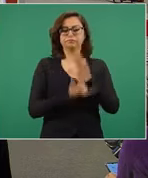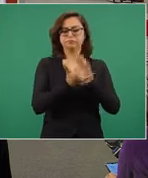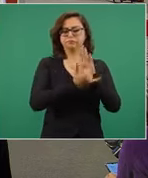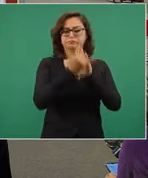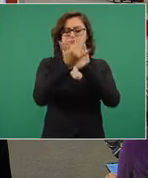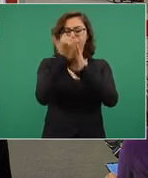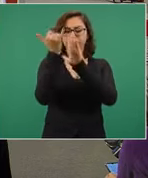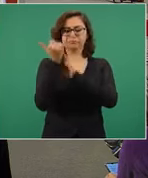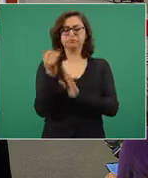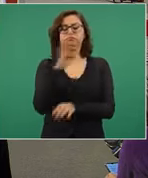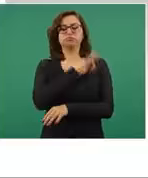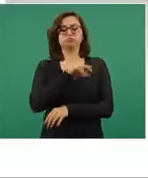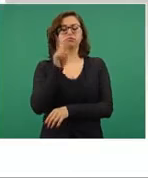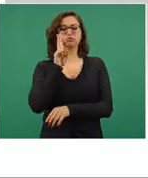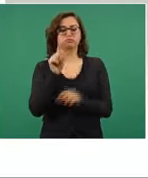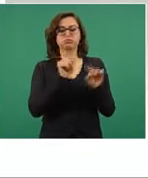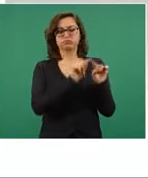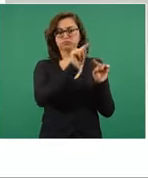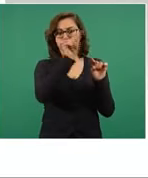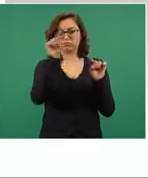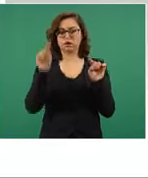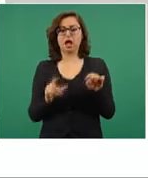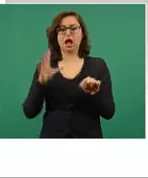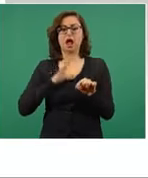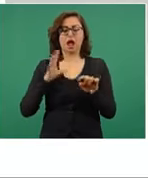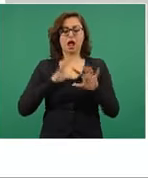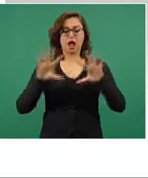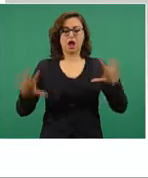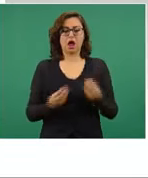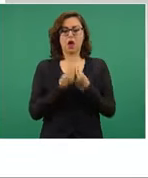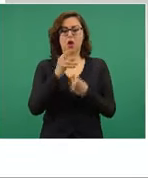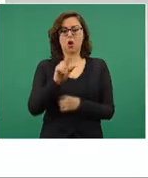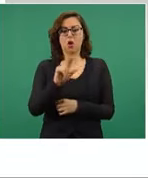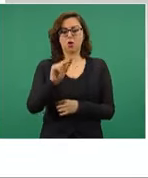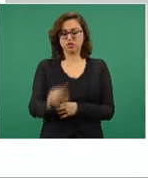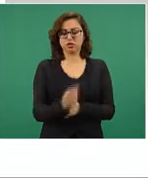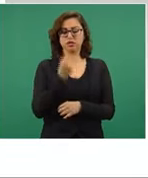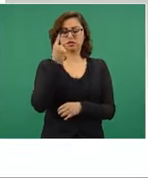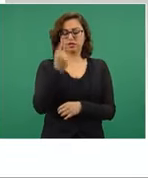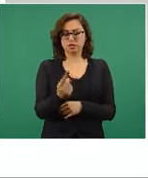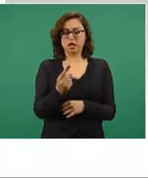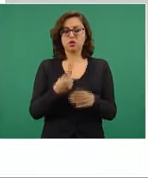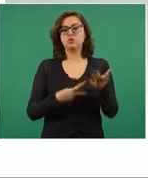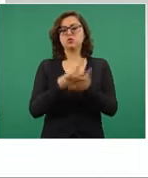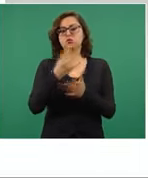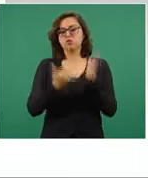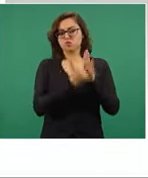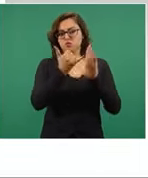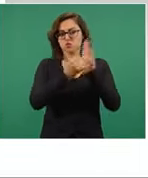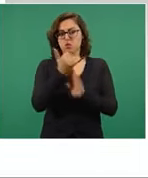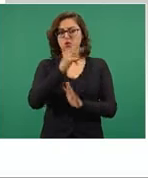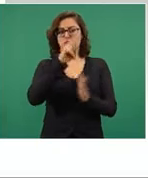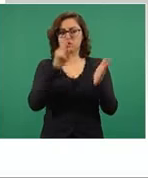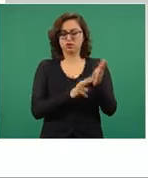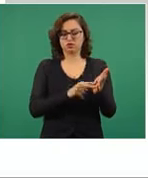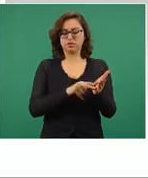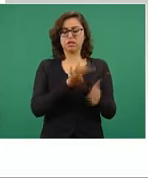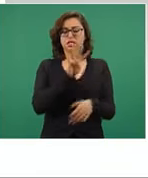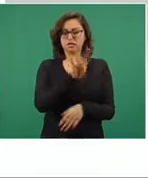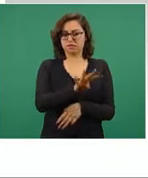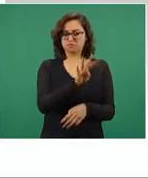la lámina los 81 cuarteles programados para el 2019 han sido